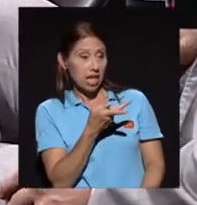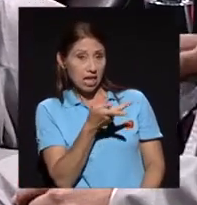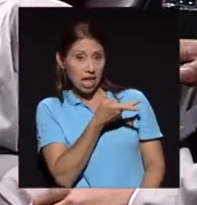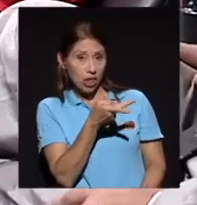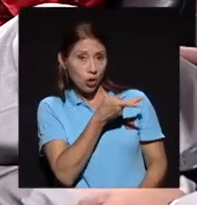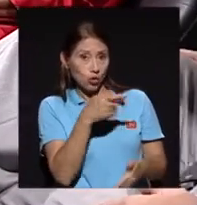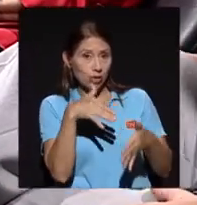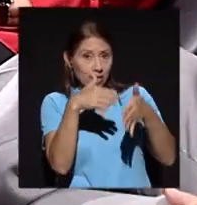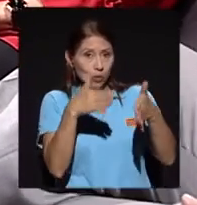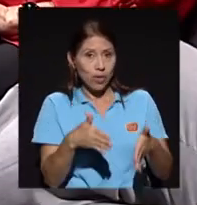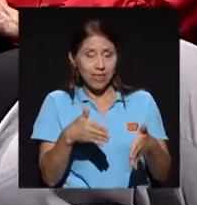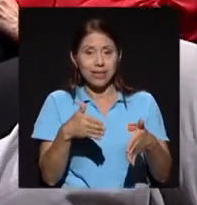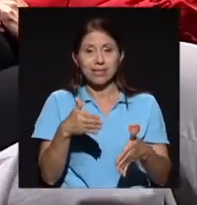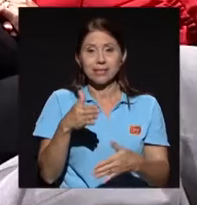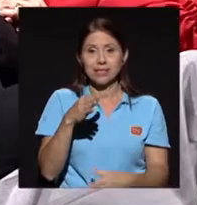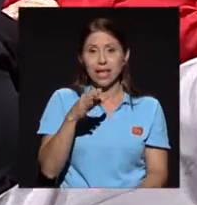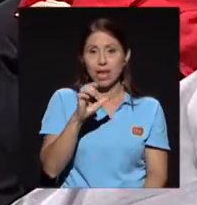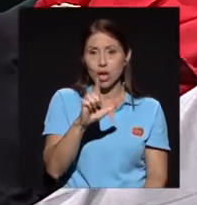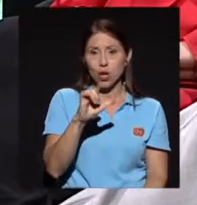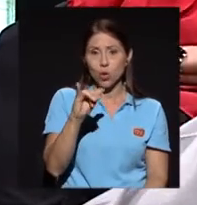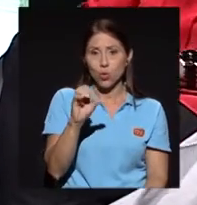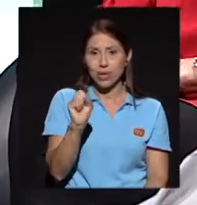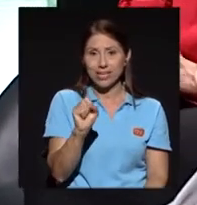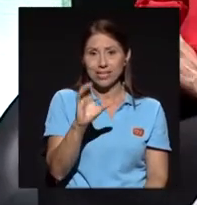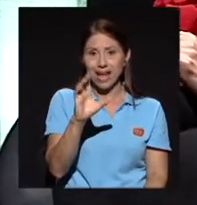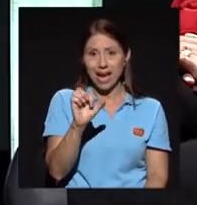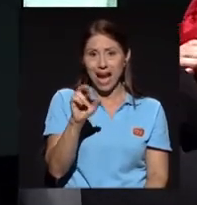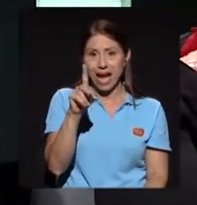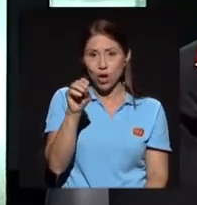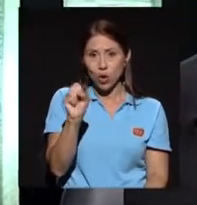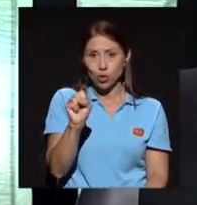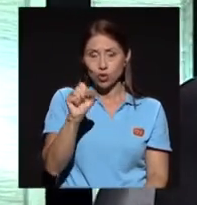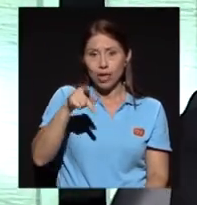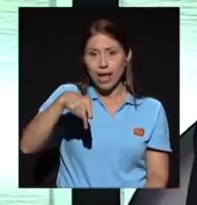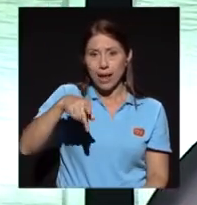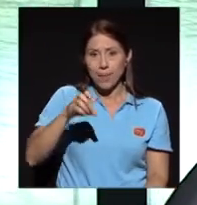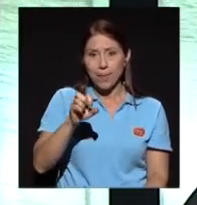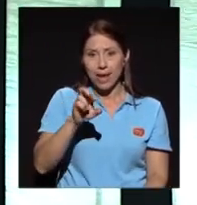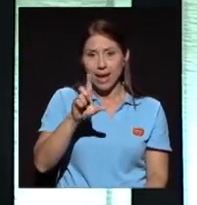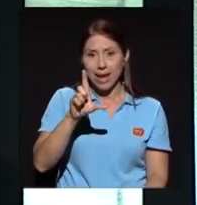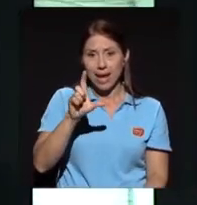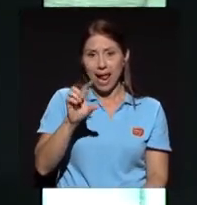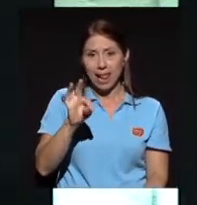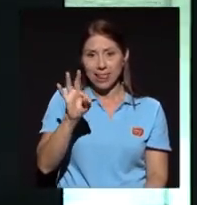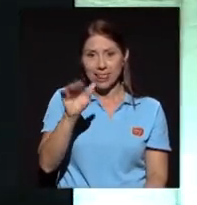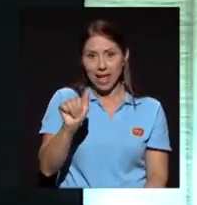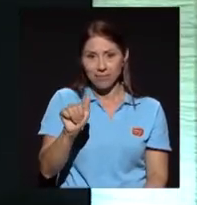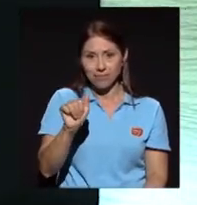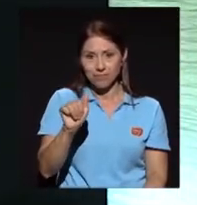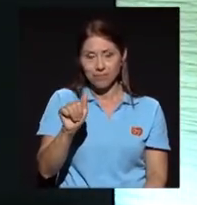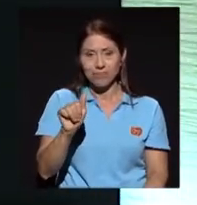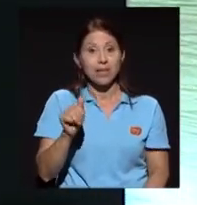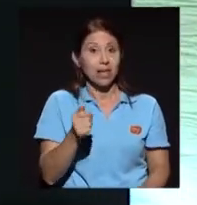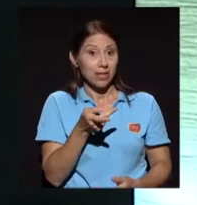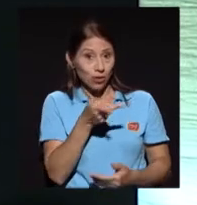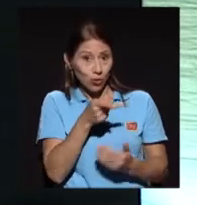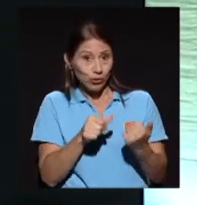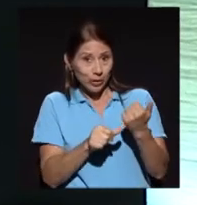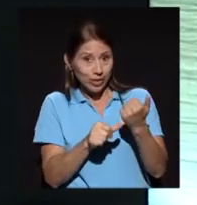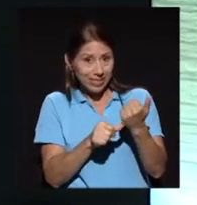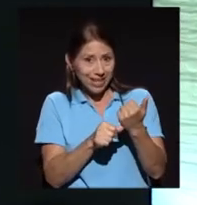don Luis Carlos Peralta, dos de los asistentes, a uno de los cuales, por cierto, es más, a los dos no los puede ni